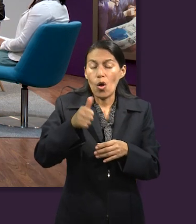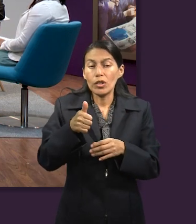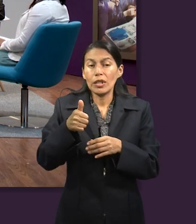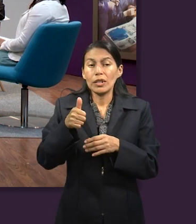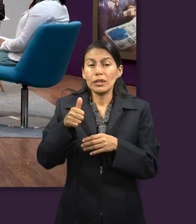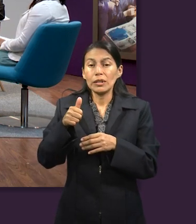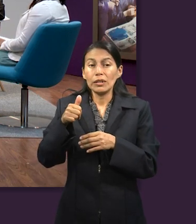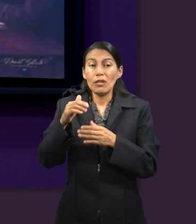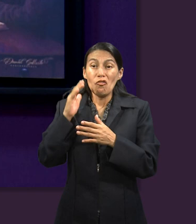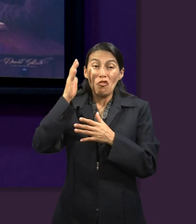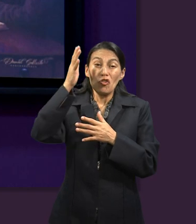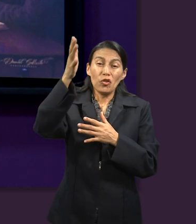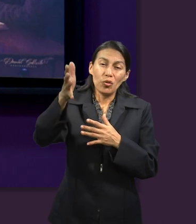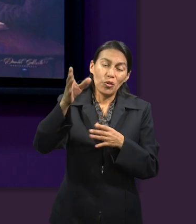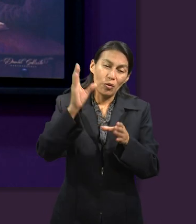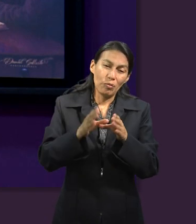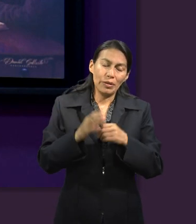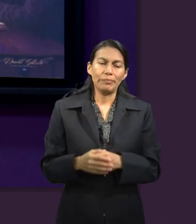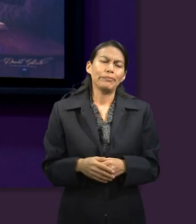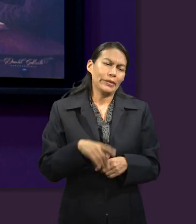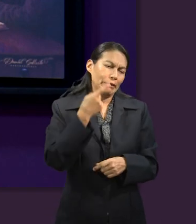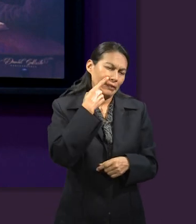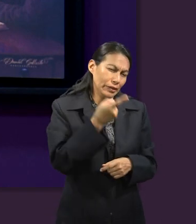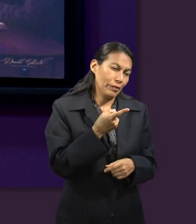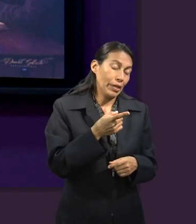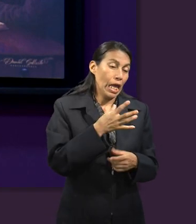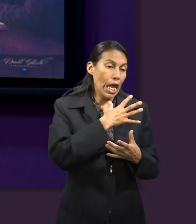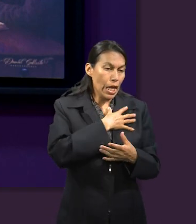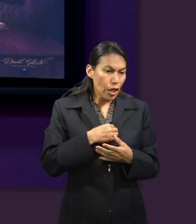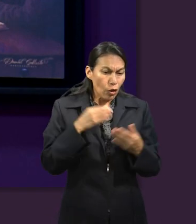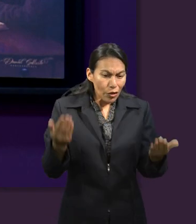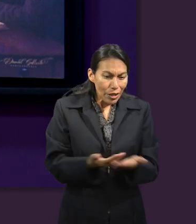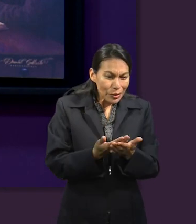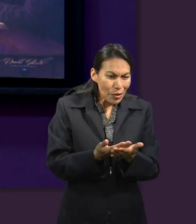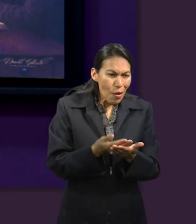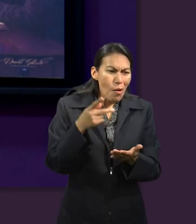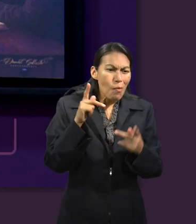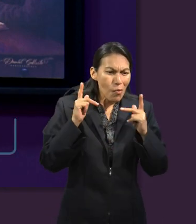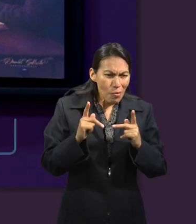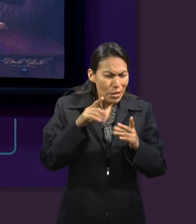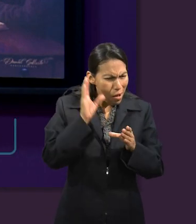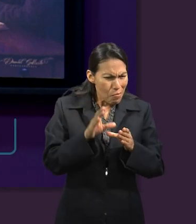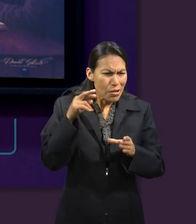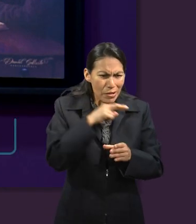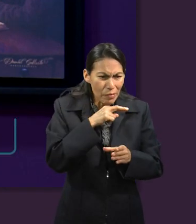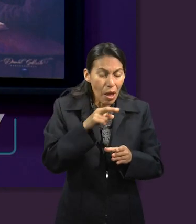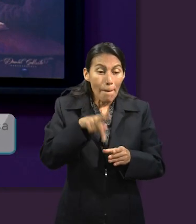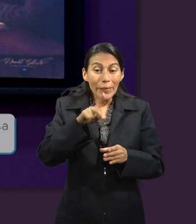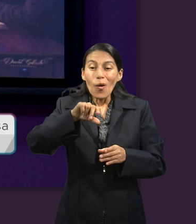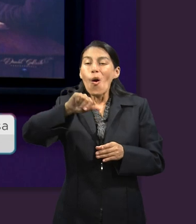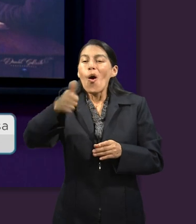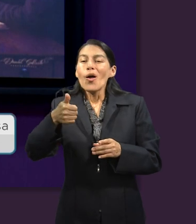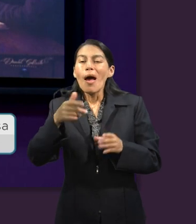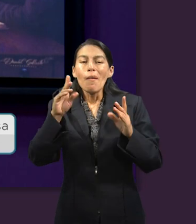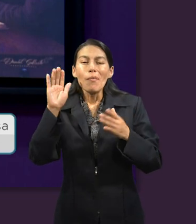cortos plazo fue posición pero se harán ni siquiera vio al paisa casado entonces no pudo ver digamos un avance